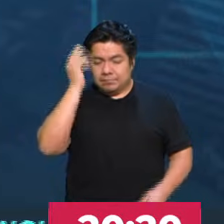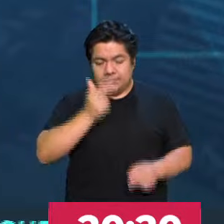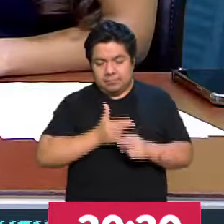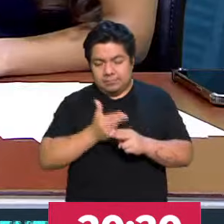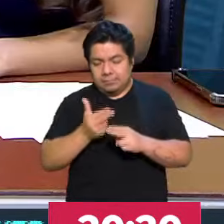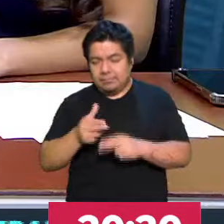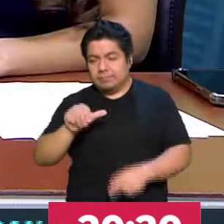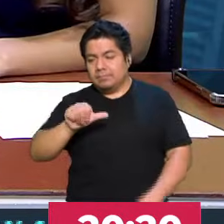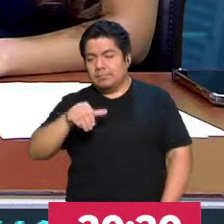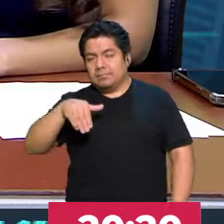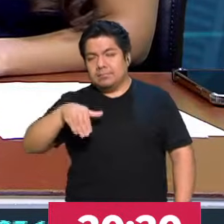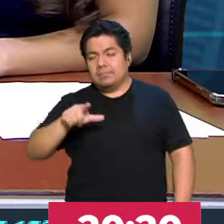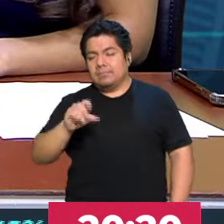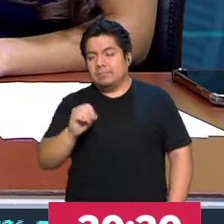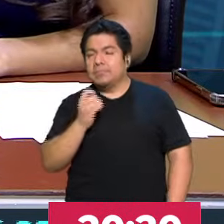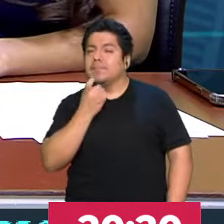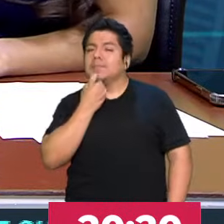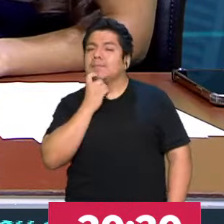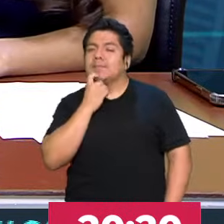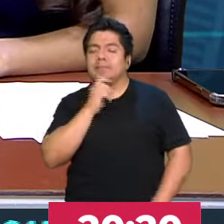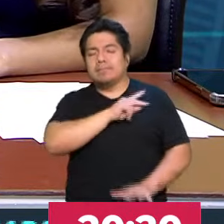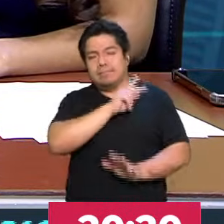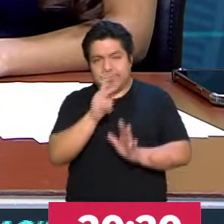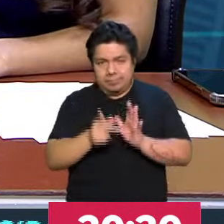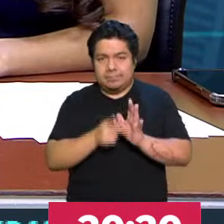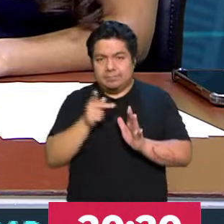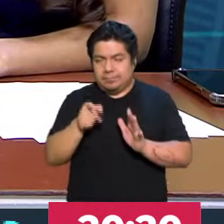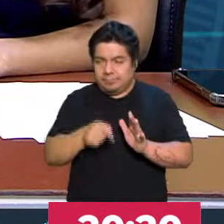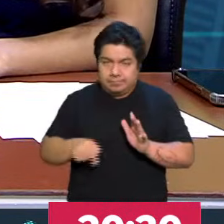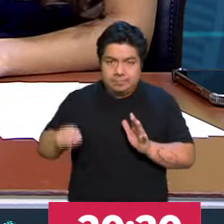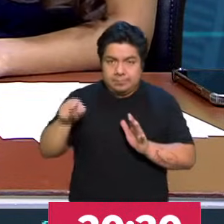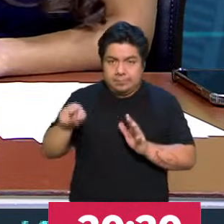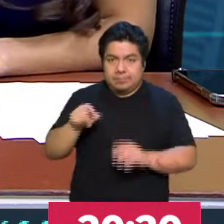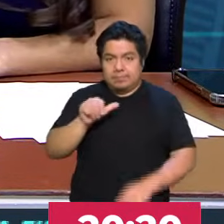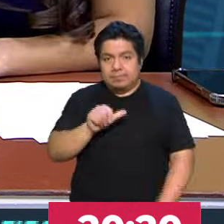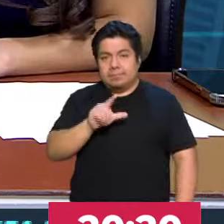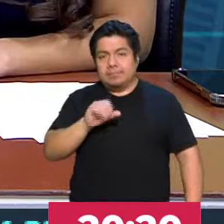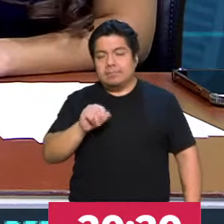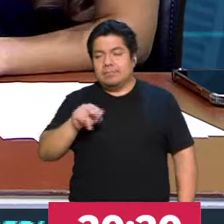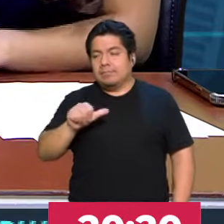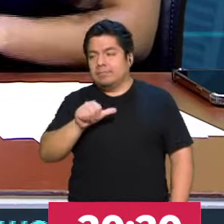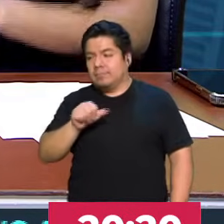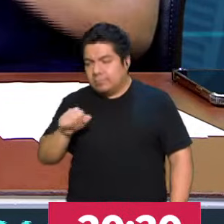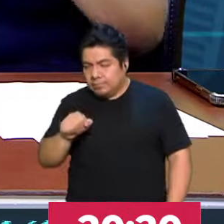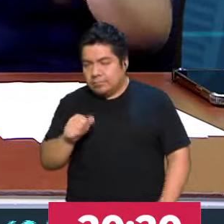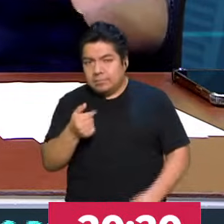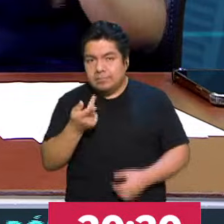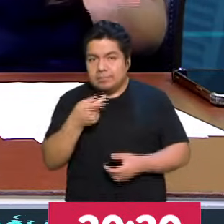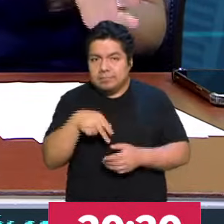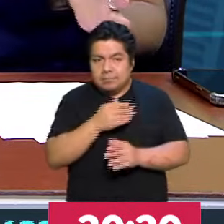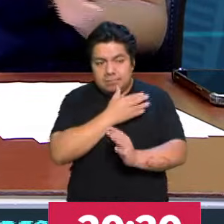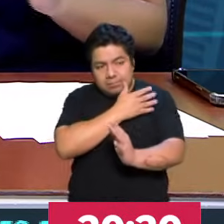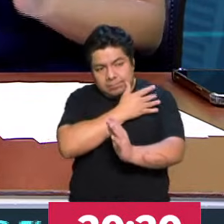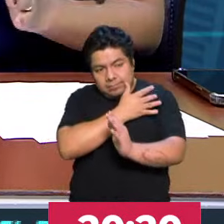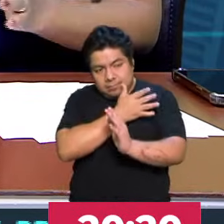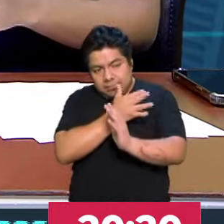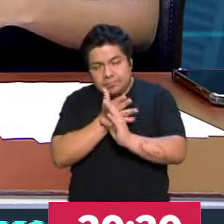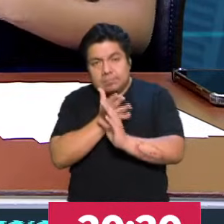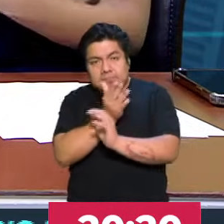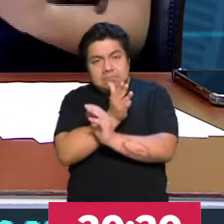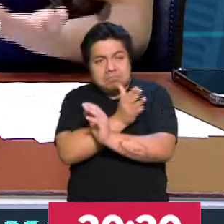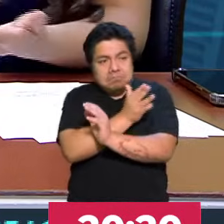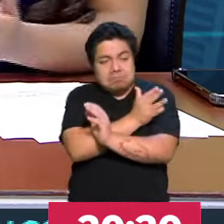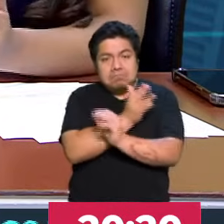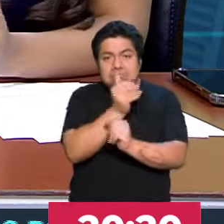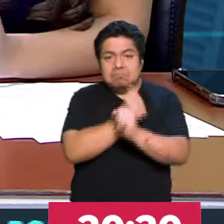Andrés Manuel López Obrador cuando se reabre este caso también en las manos de Alejandro Encinas, pero todos los años anteriores el gobierno no